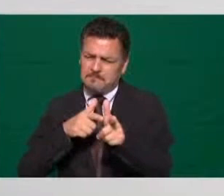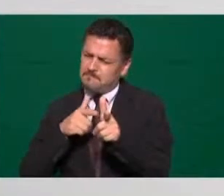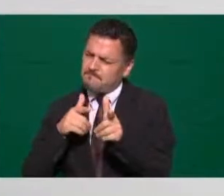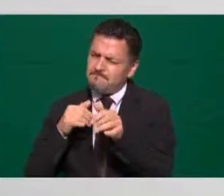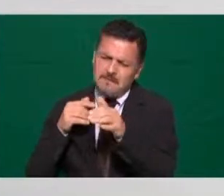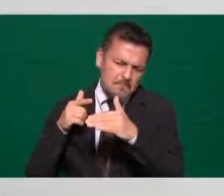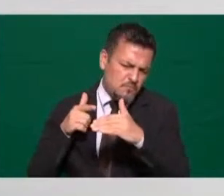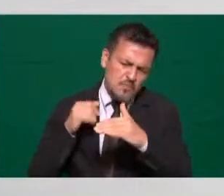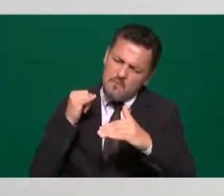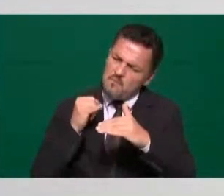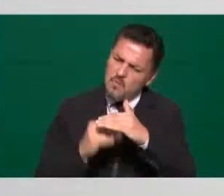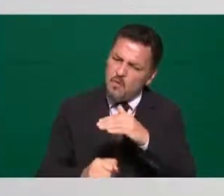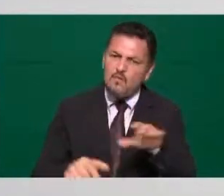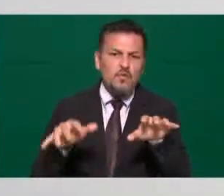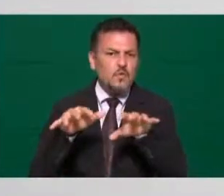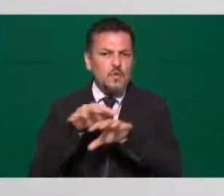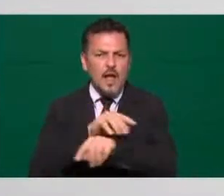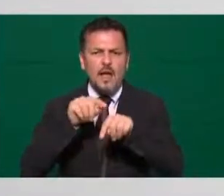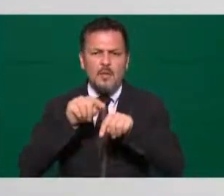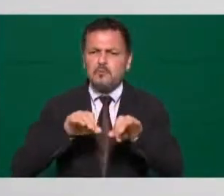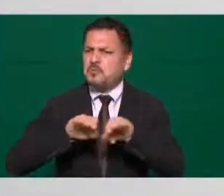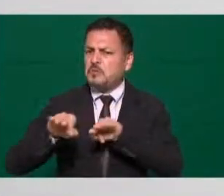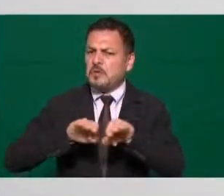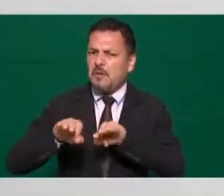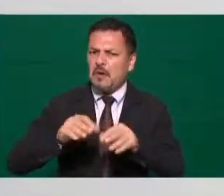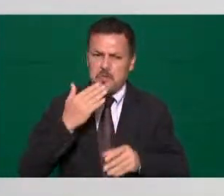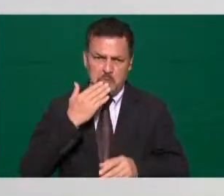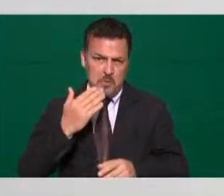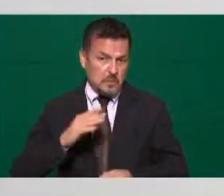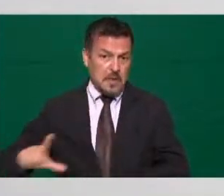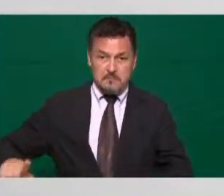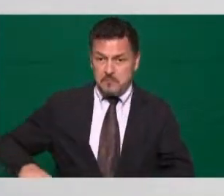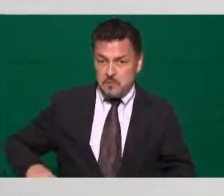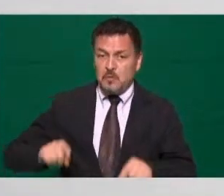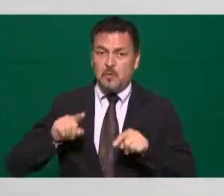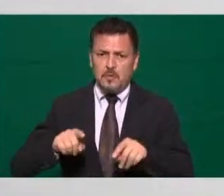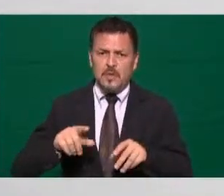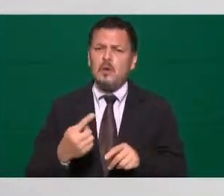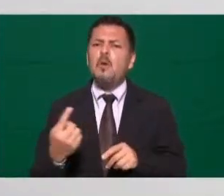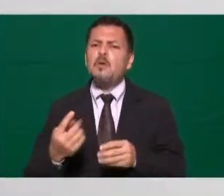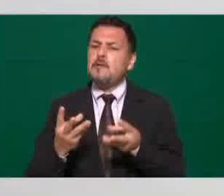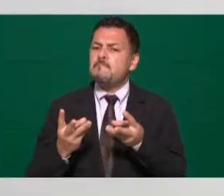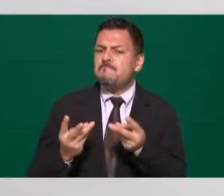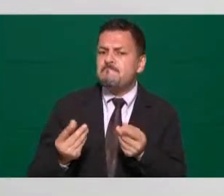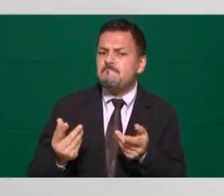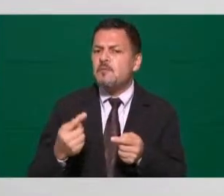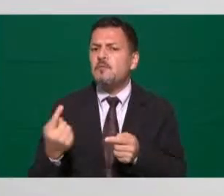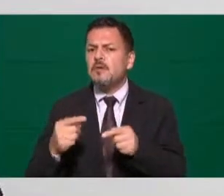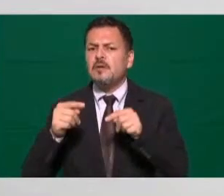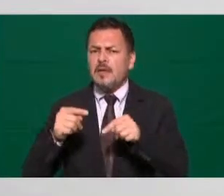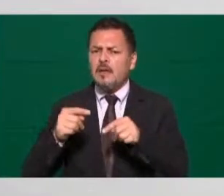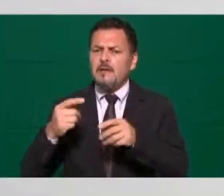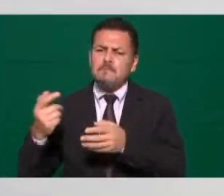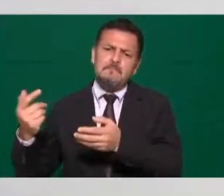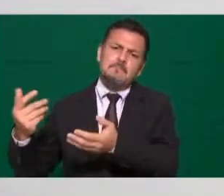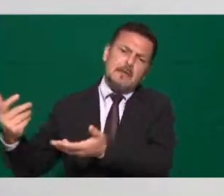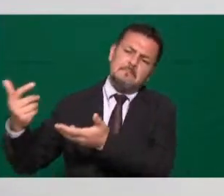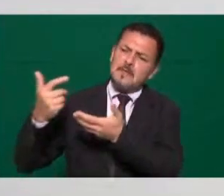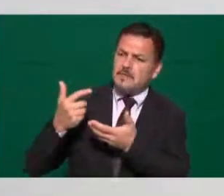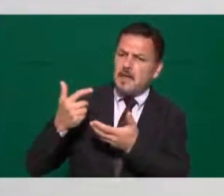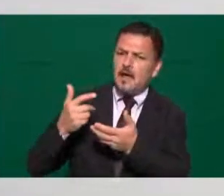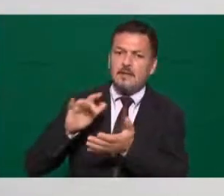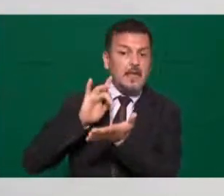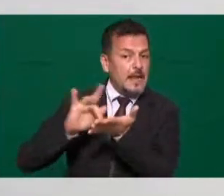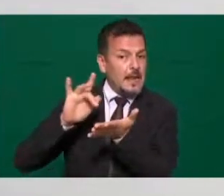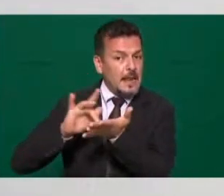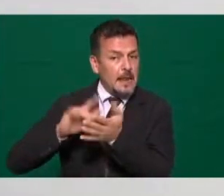es Nuestra al ejercicio de un buen gobierno es que los recursos se otorgan de manera directa a las personas